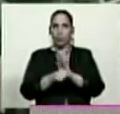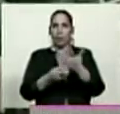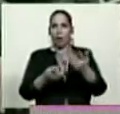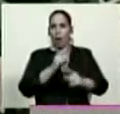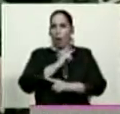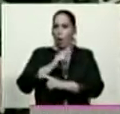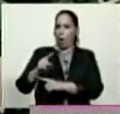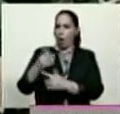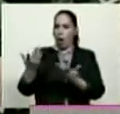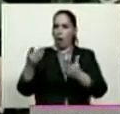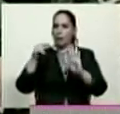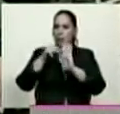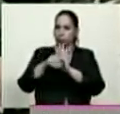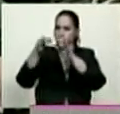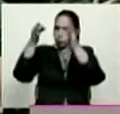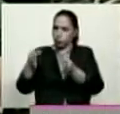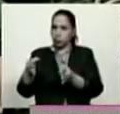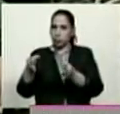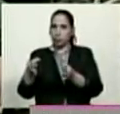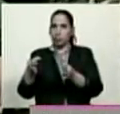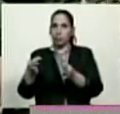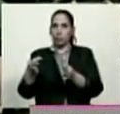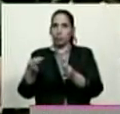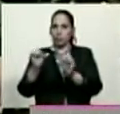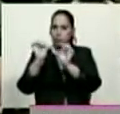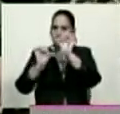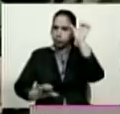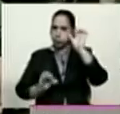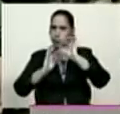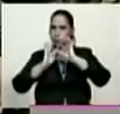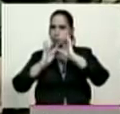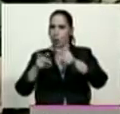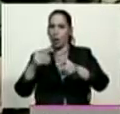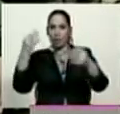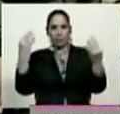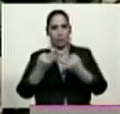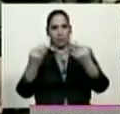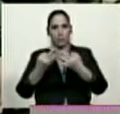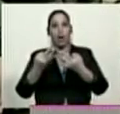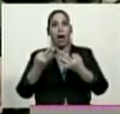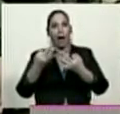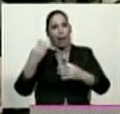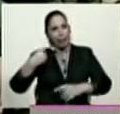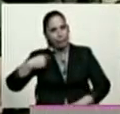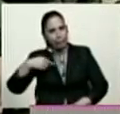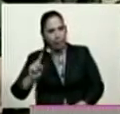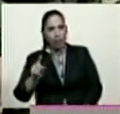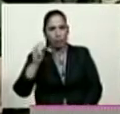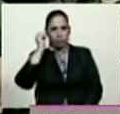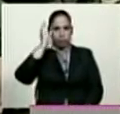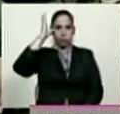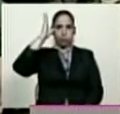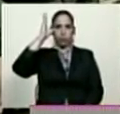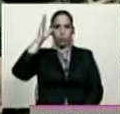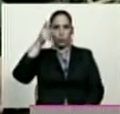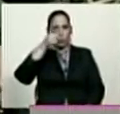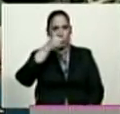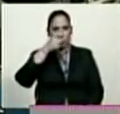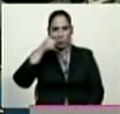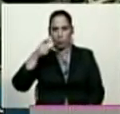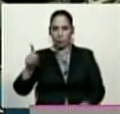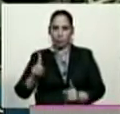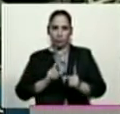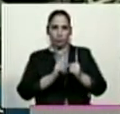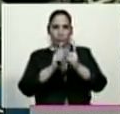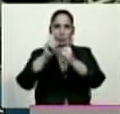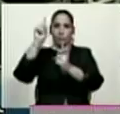cumplido al detalle, siempre, para tener la capacidad de supervisión, seguimiento y además